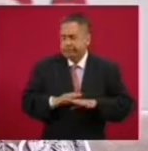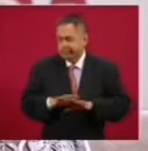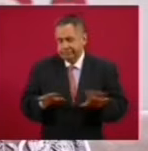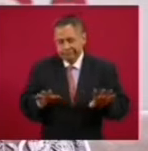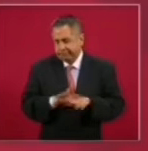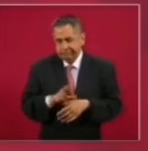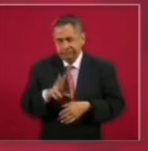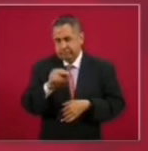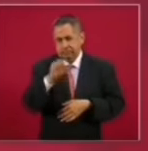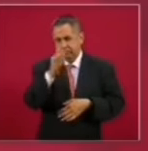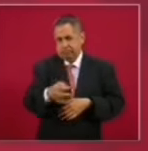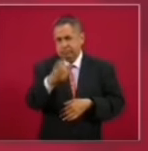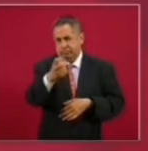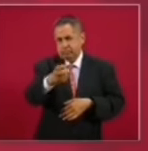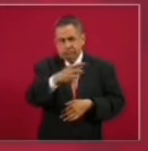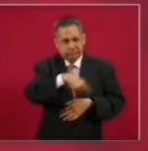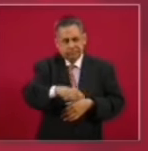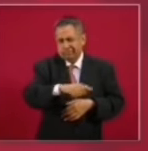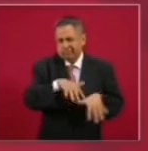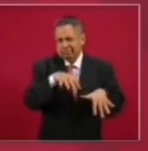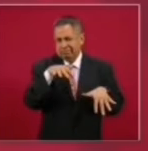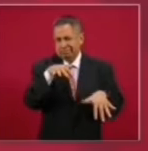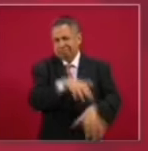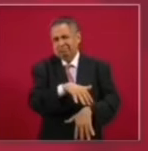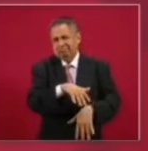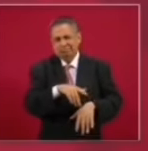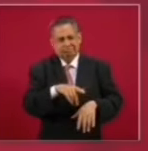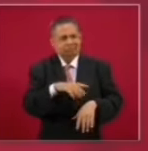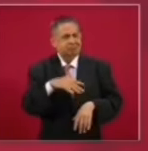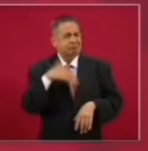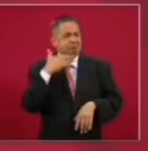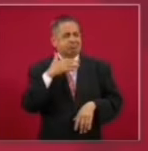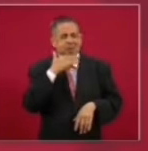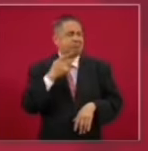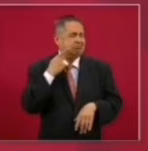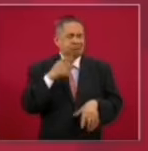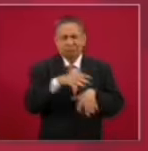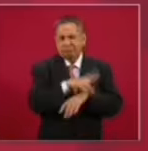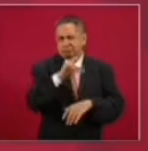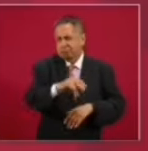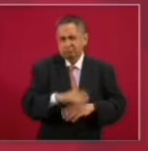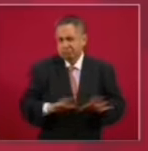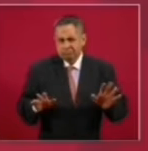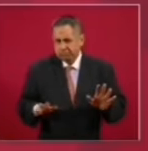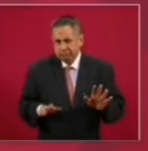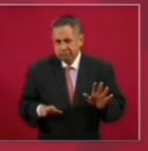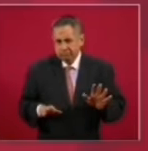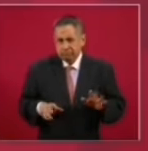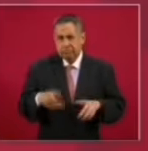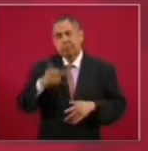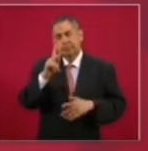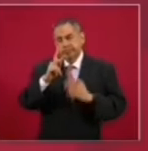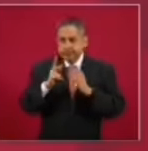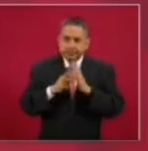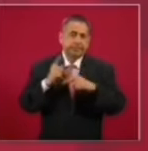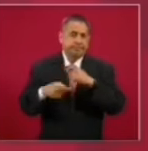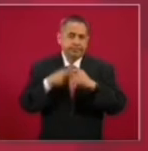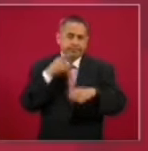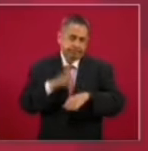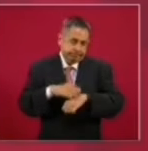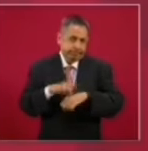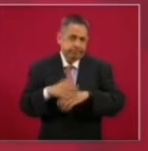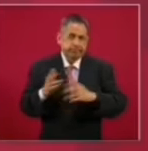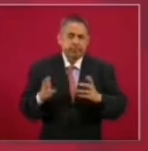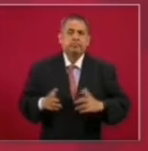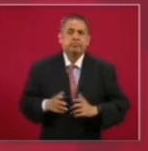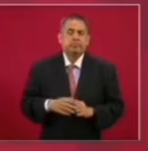No aceptamos ninguna de esas lacras de la política. Pero volvemos a lo mismo.